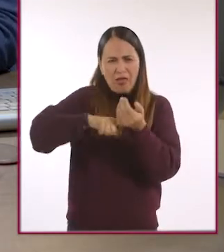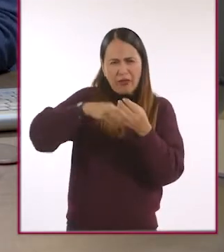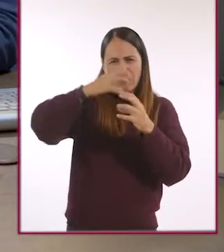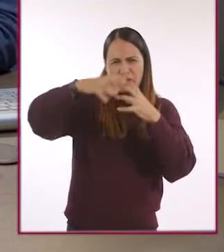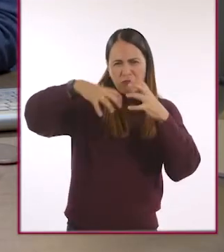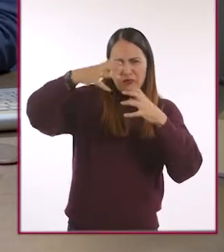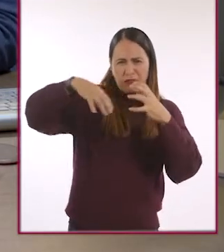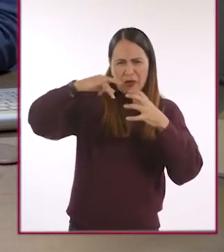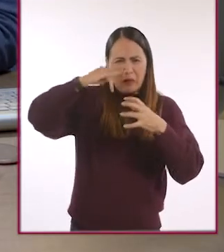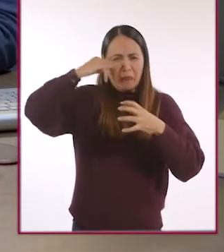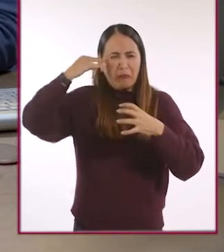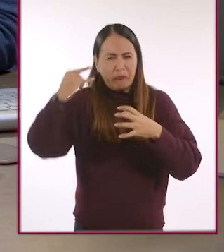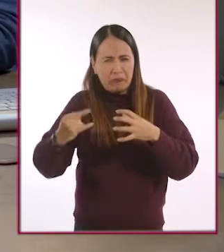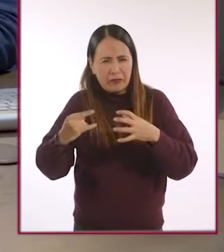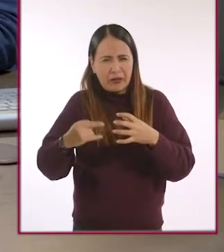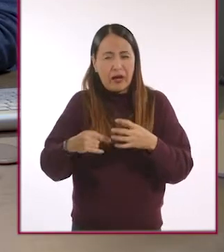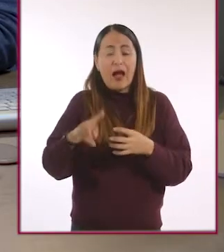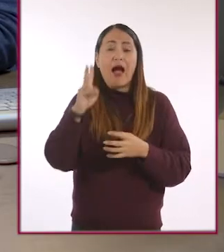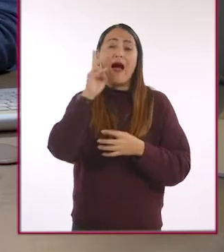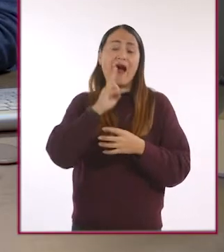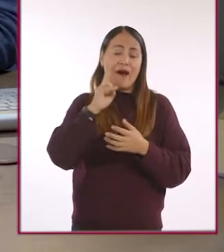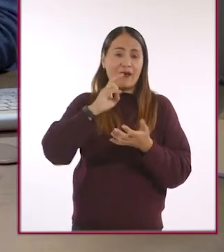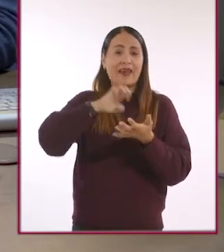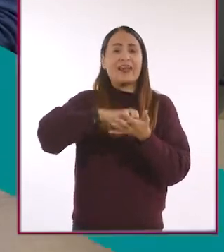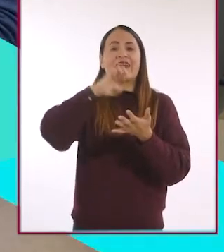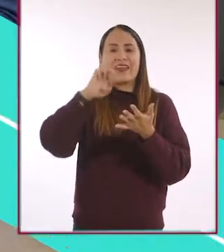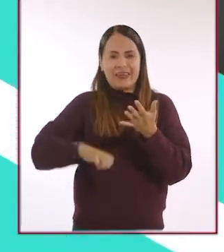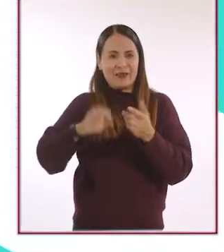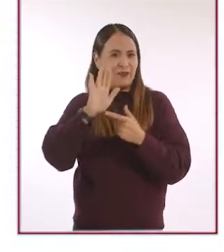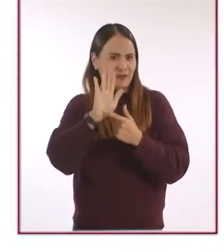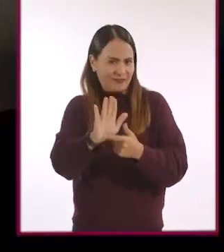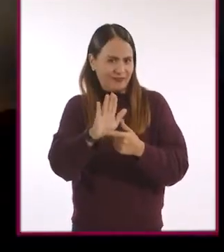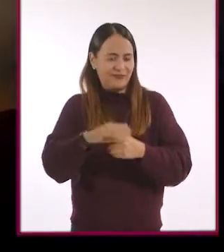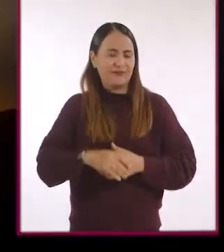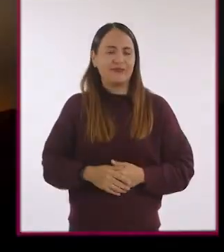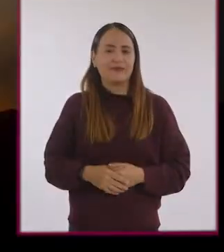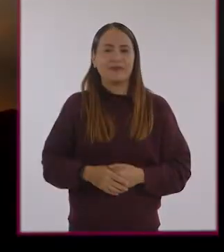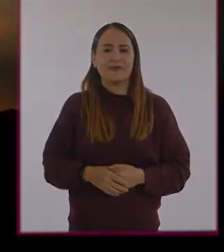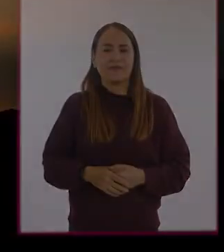Alex, Fernando, ¿les parece si vemos un ejemplo en la siguiente secuencia documental?